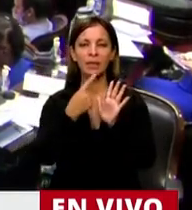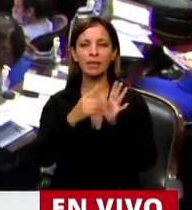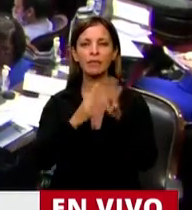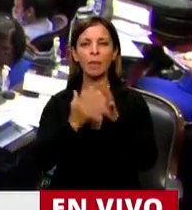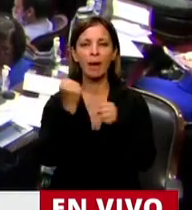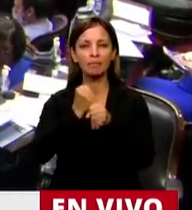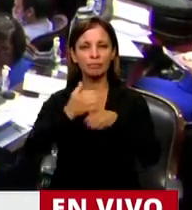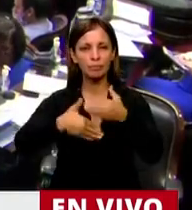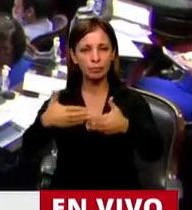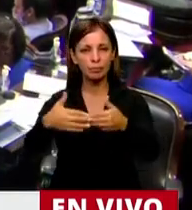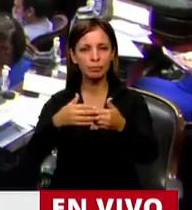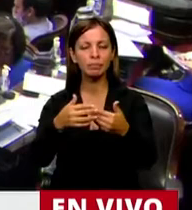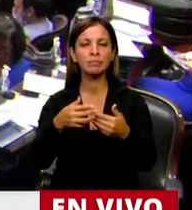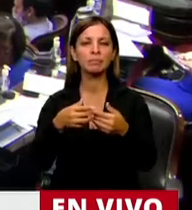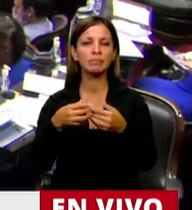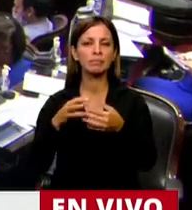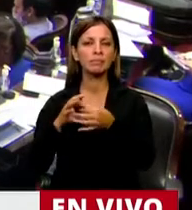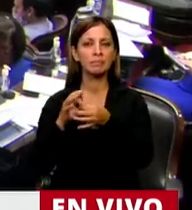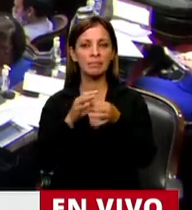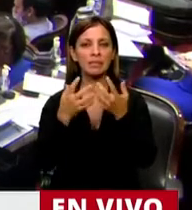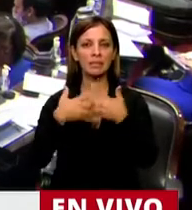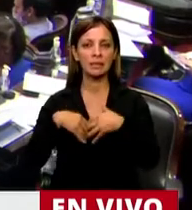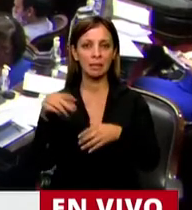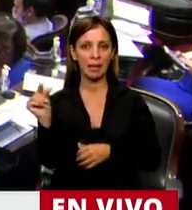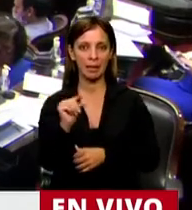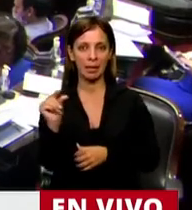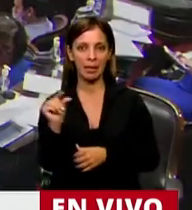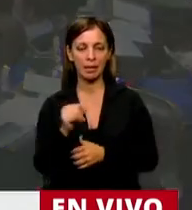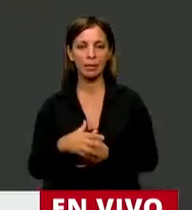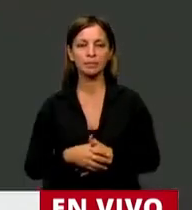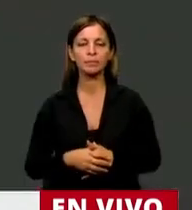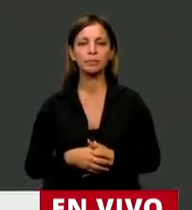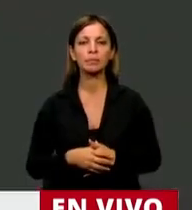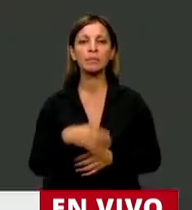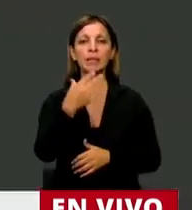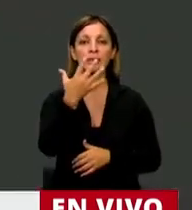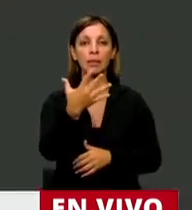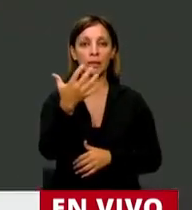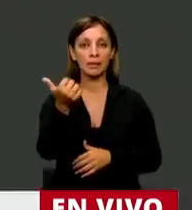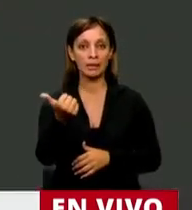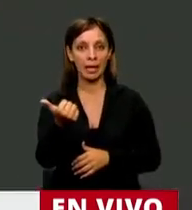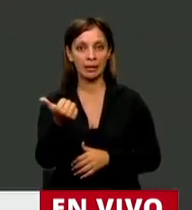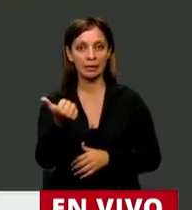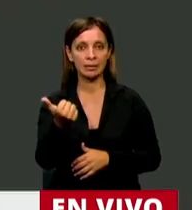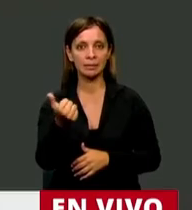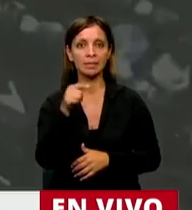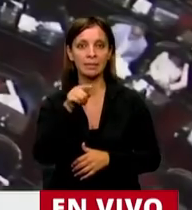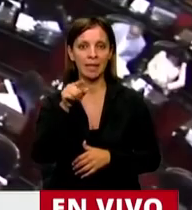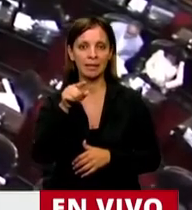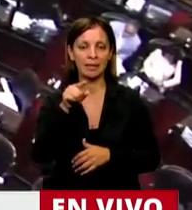que reglamenta justamente el sistema de crédito público. El 56, que es el primer artículo de este